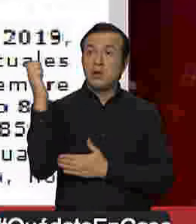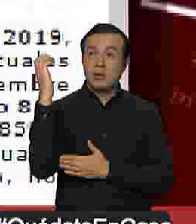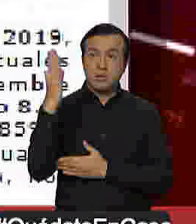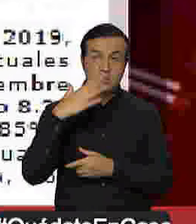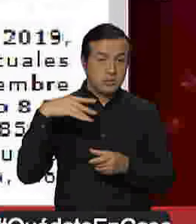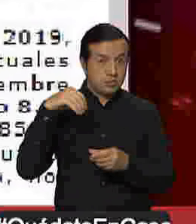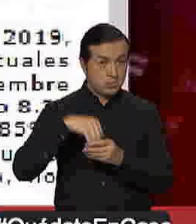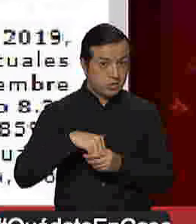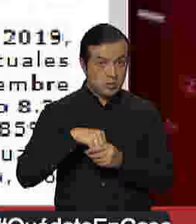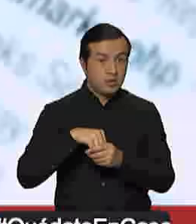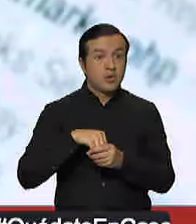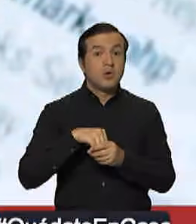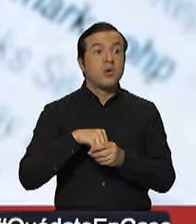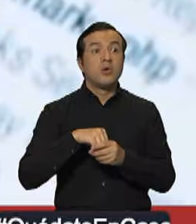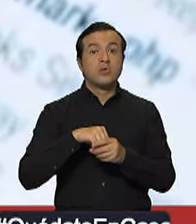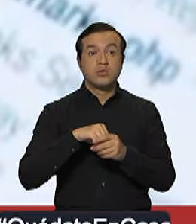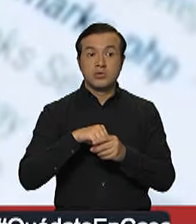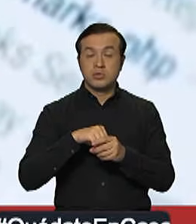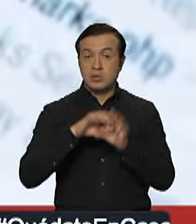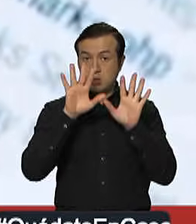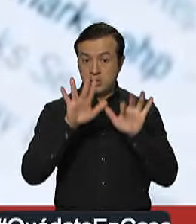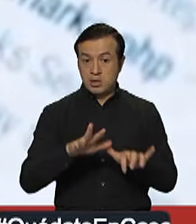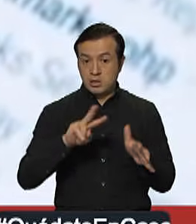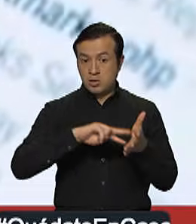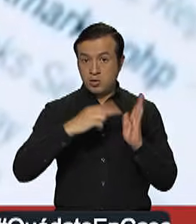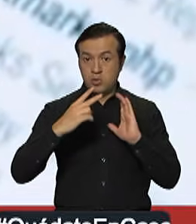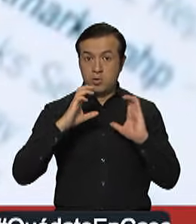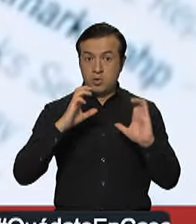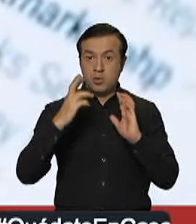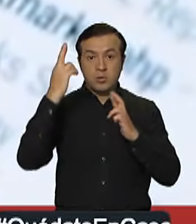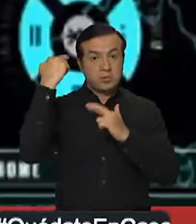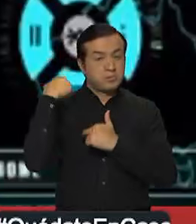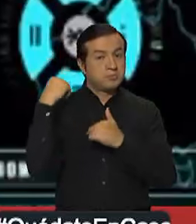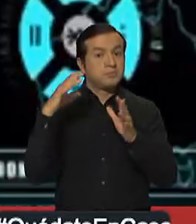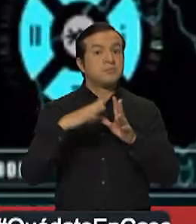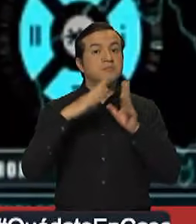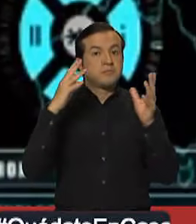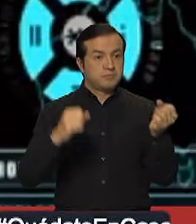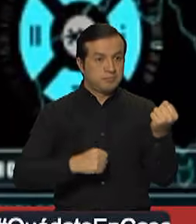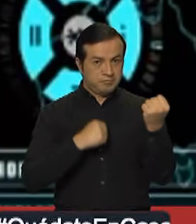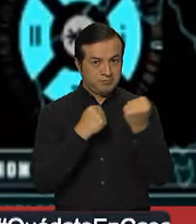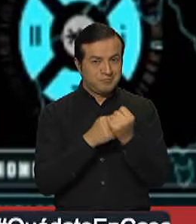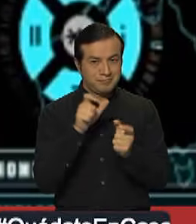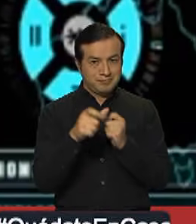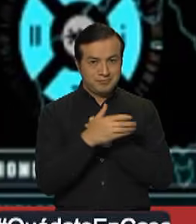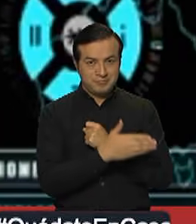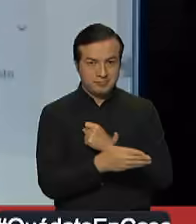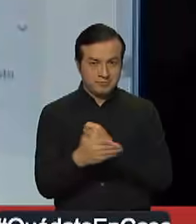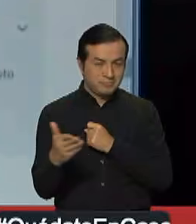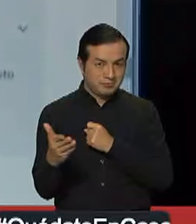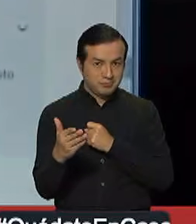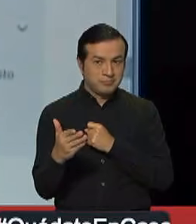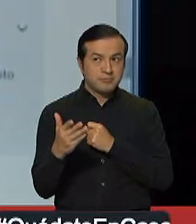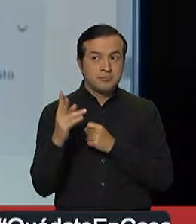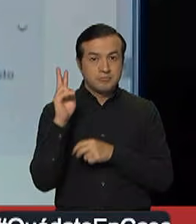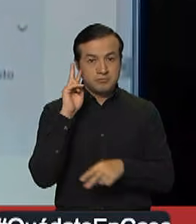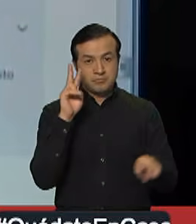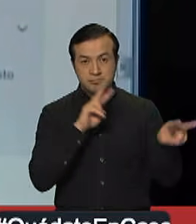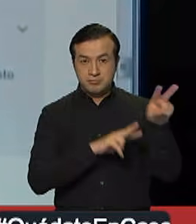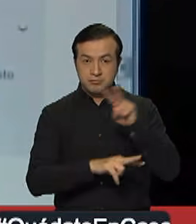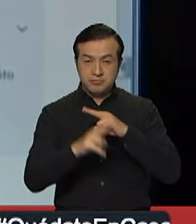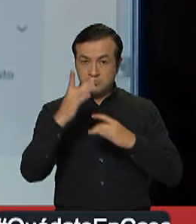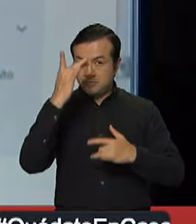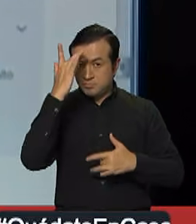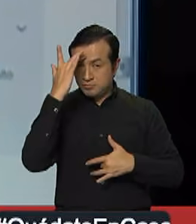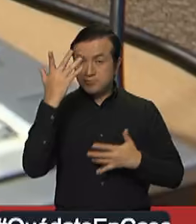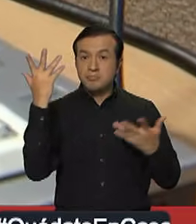sanitaria. El Mintel tomó importantes decisiones por medio del uso de las TIC para poder apoyar a la ciudadanía frente a los posibles contagios, garantice